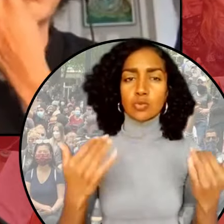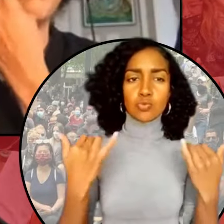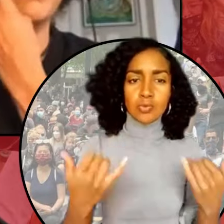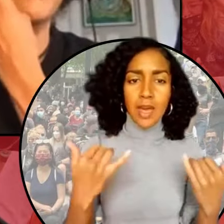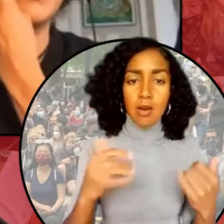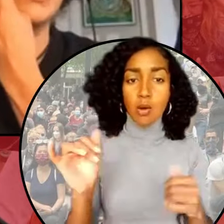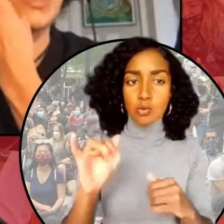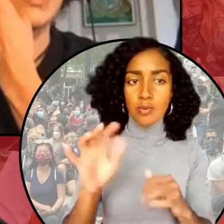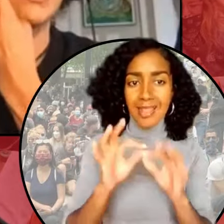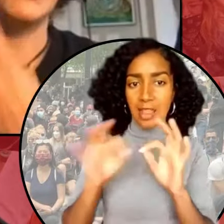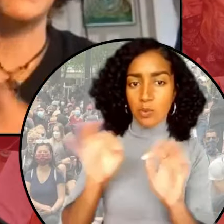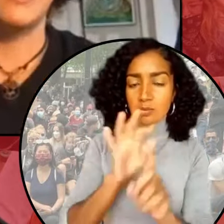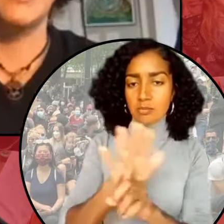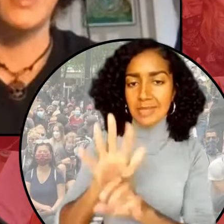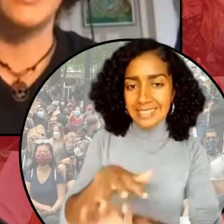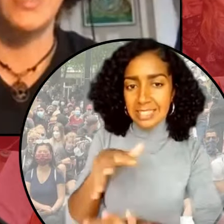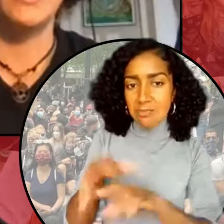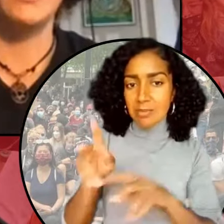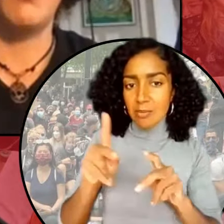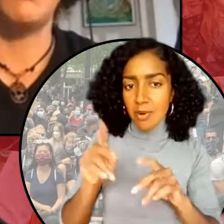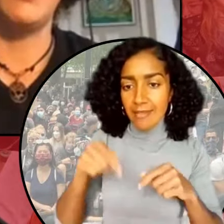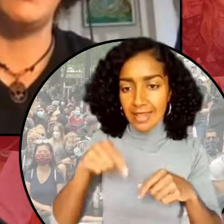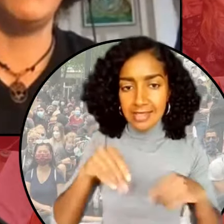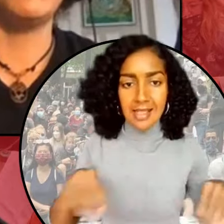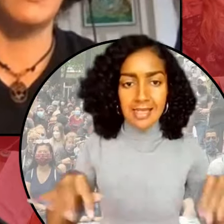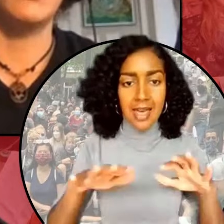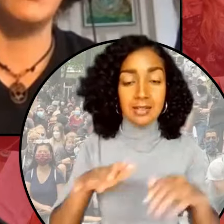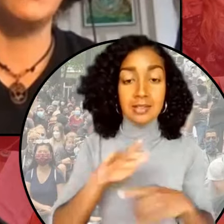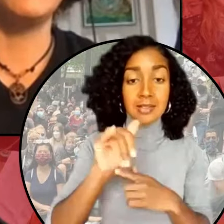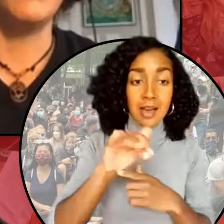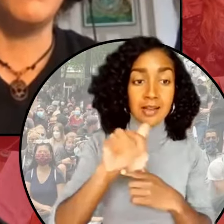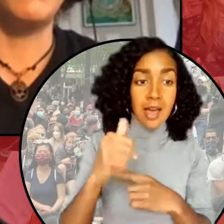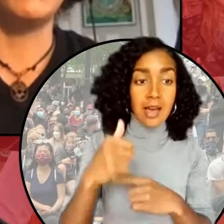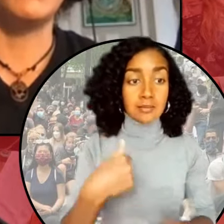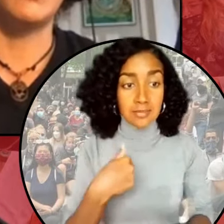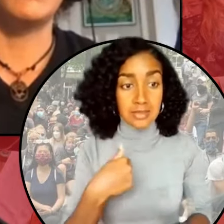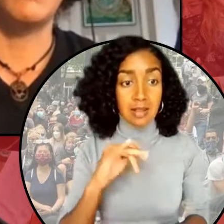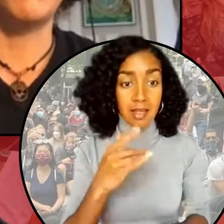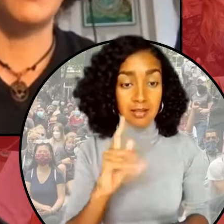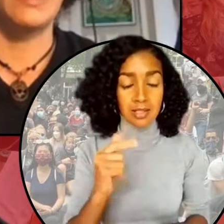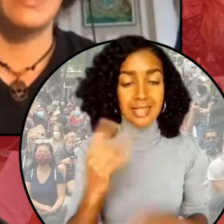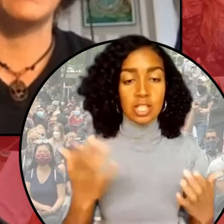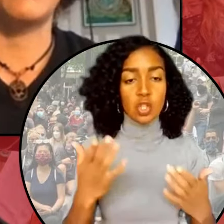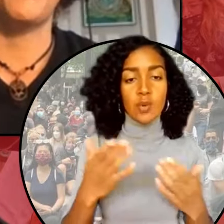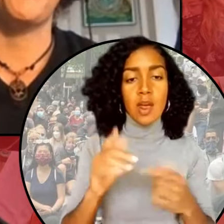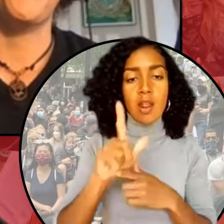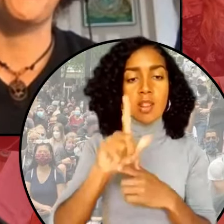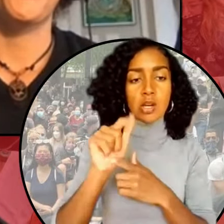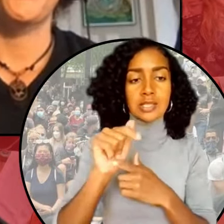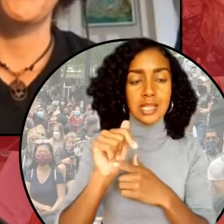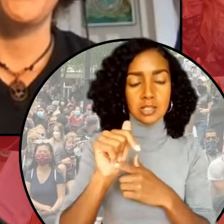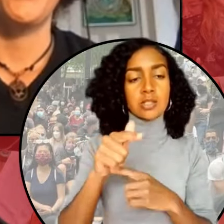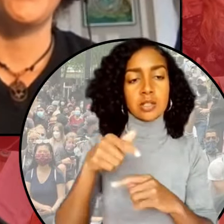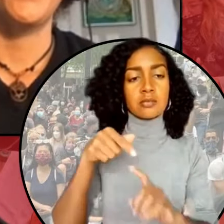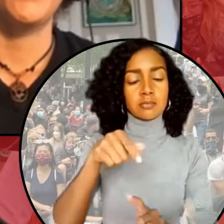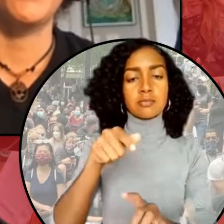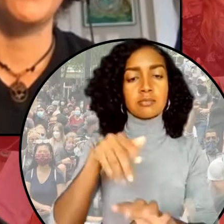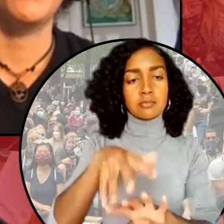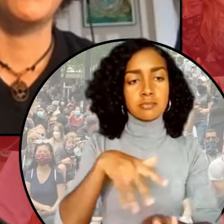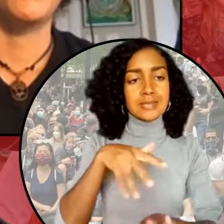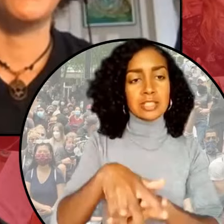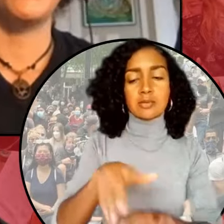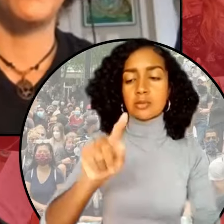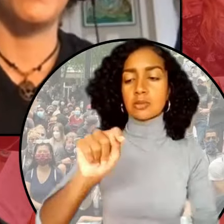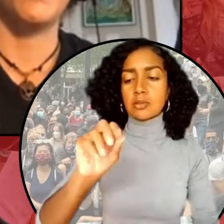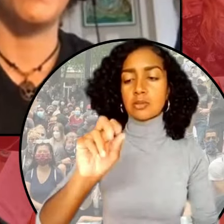of the indigenous people of this land. Yaya and I are in Los Angeles on unceded Tongva land. A